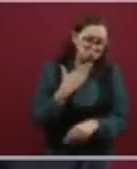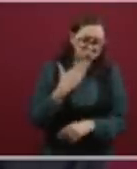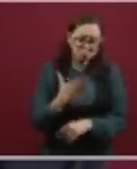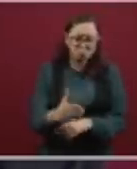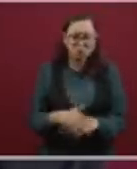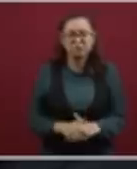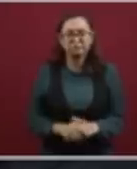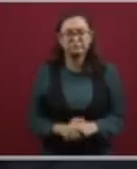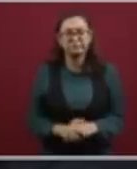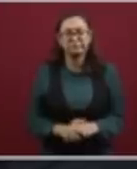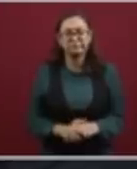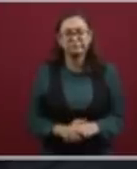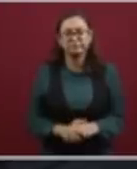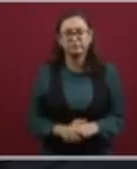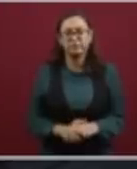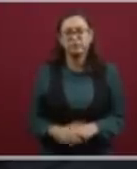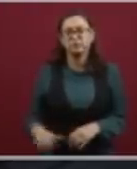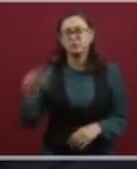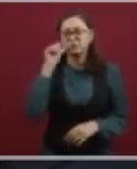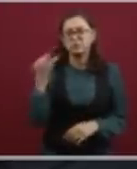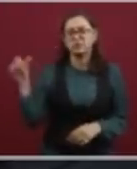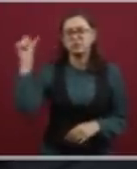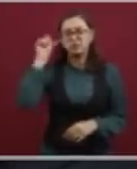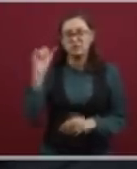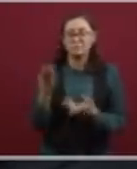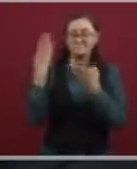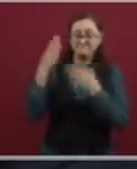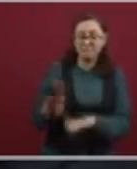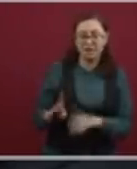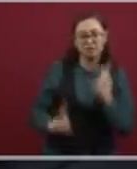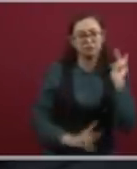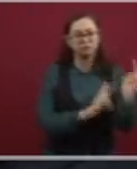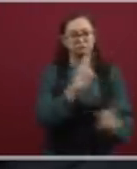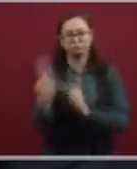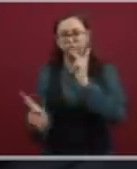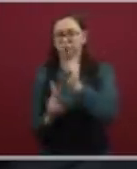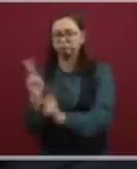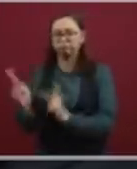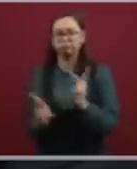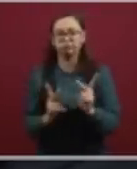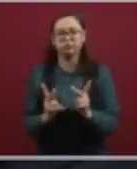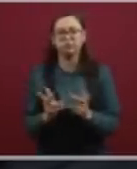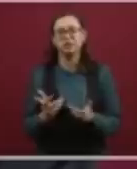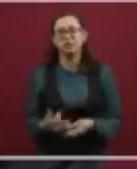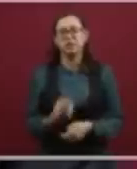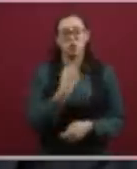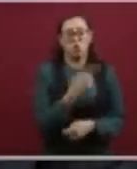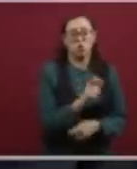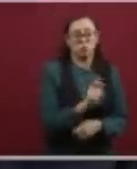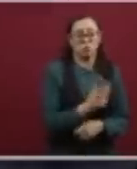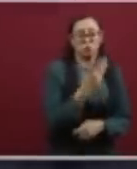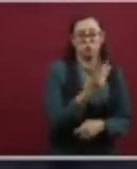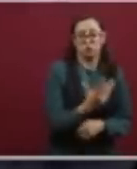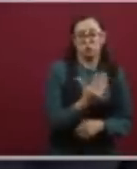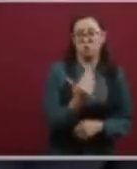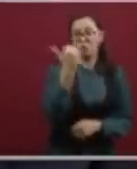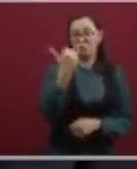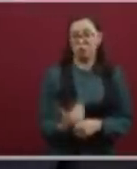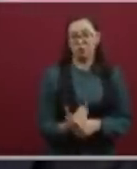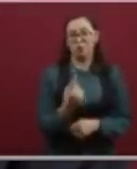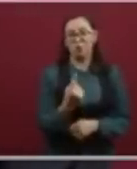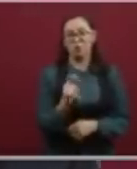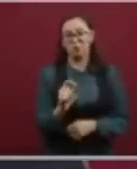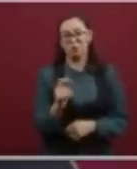Ayer, en una encuesta de un banco a economistas, de 1.5 nos bajaron a